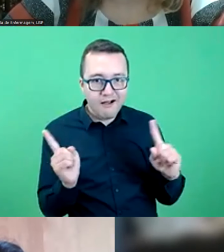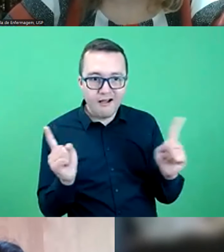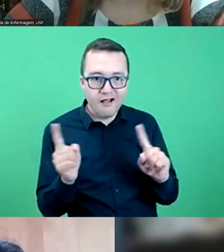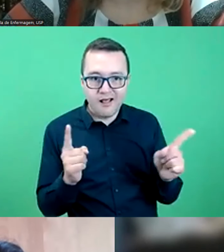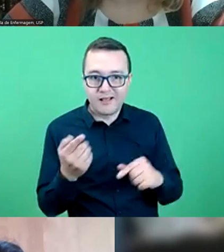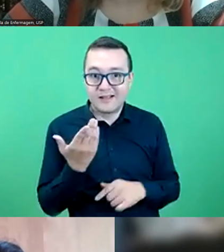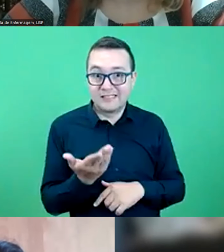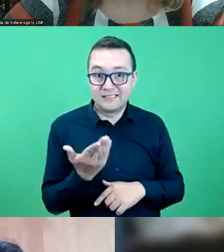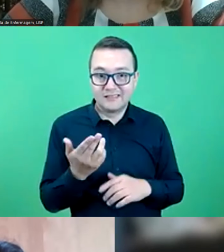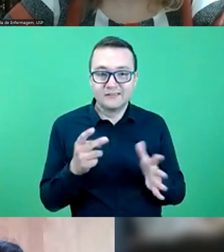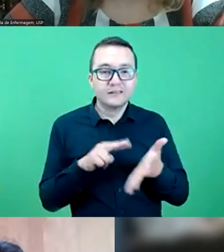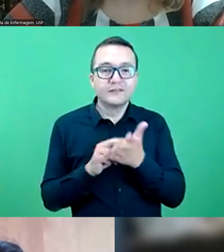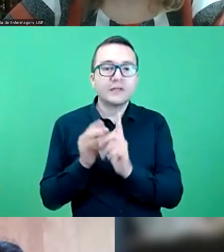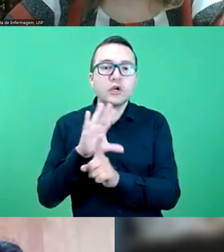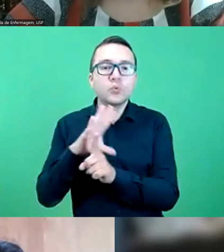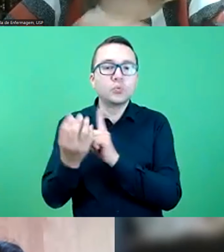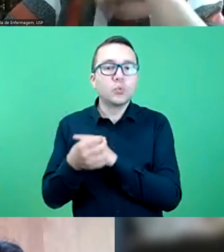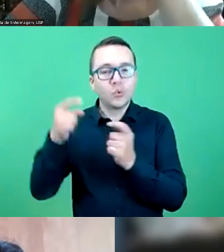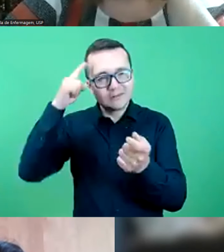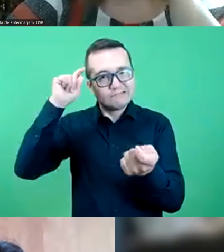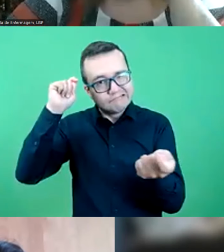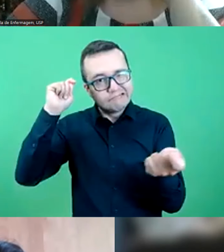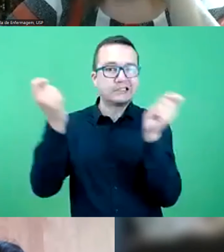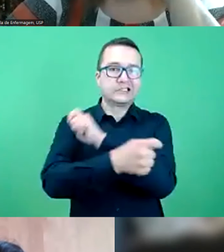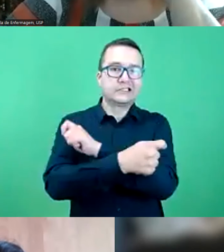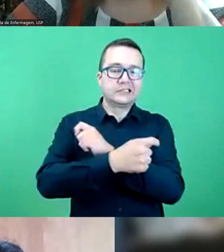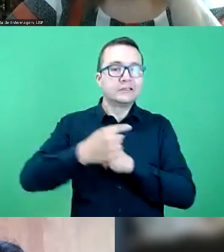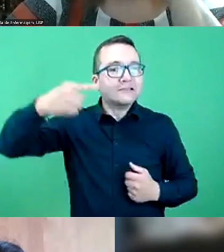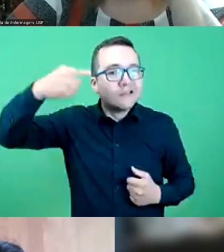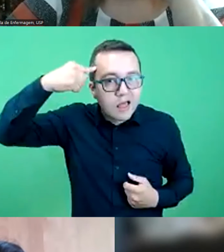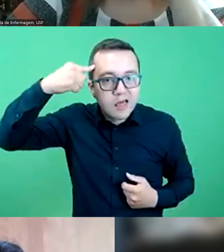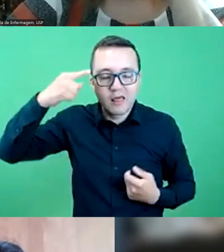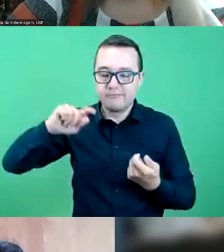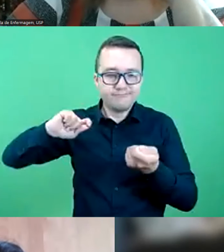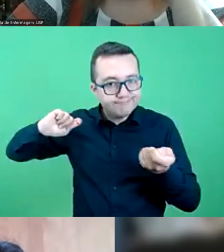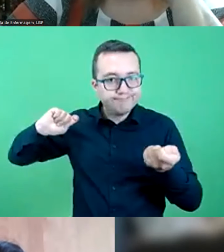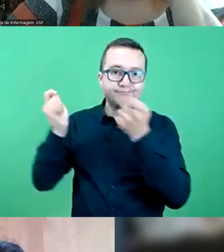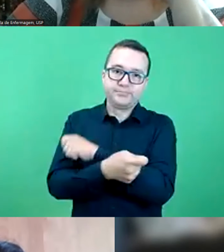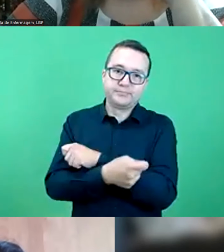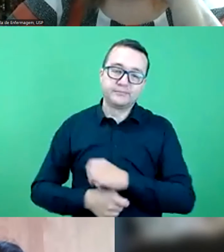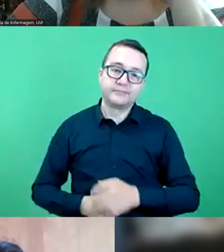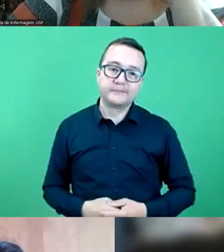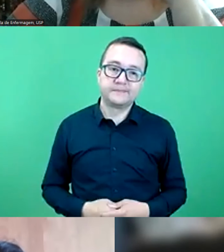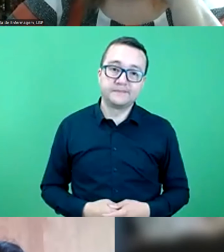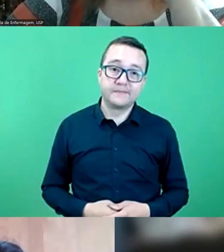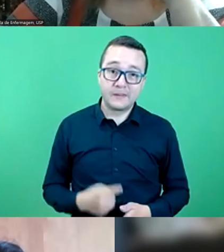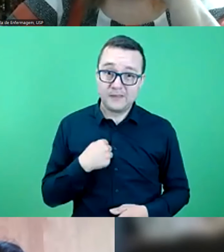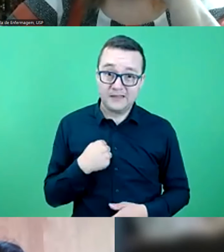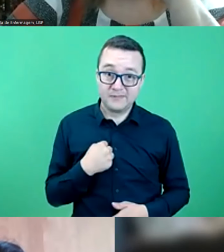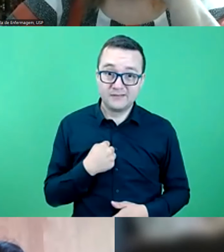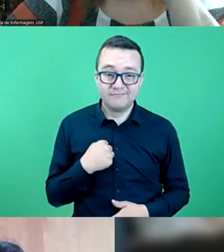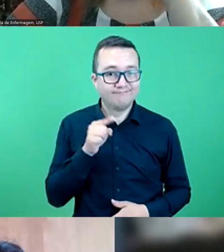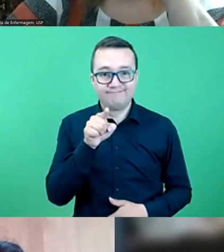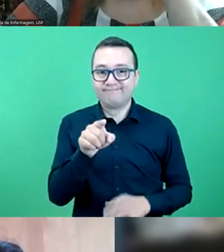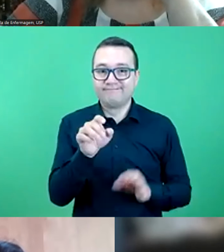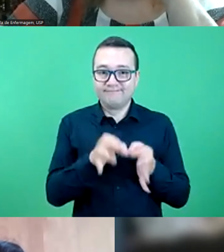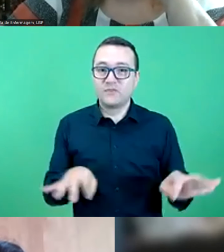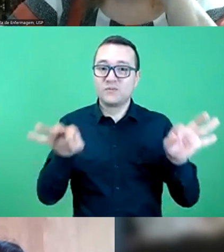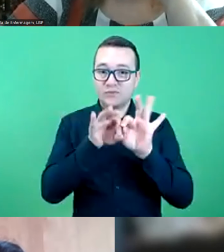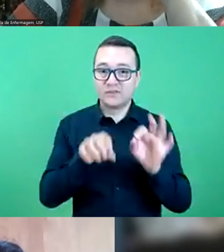cambio cultural que hacíamos mención. Y eso para mí es fundamental, tiene que ver con el cambio de